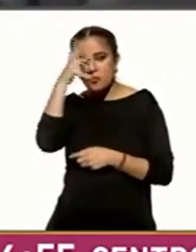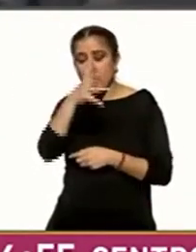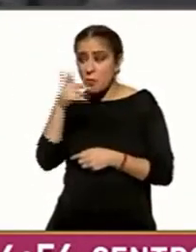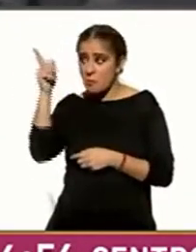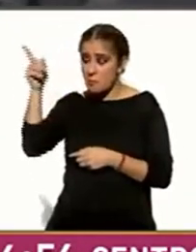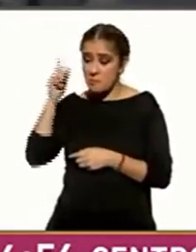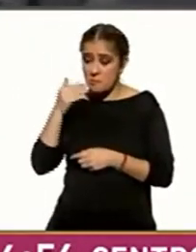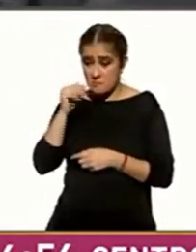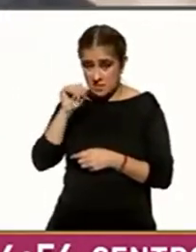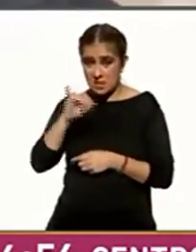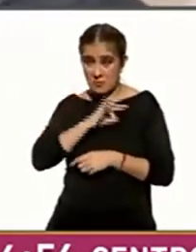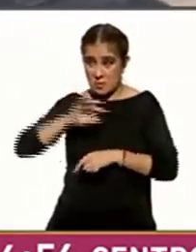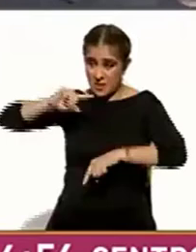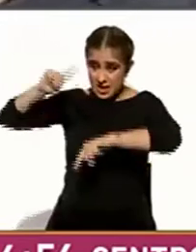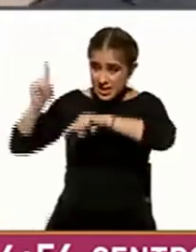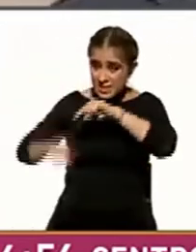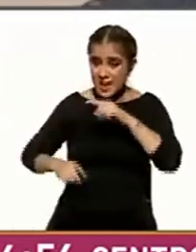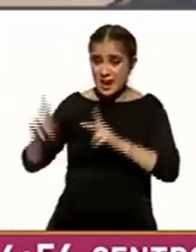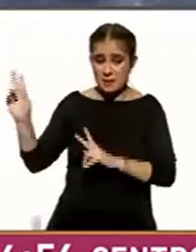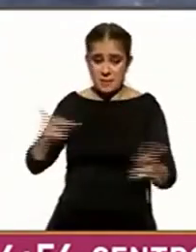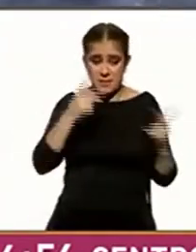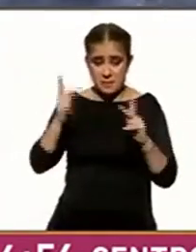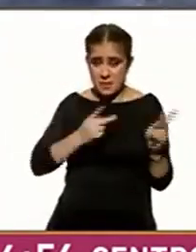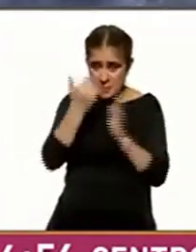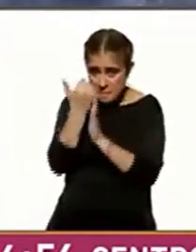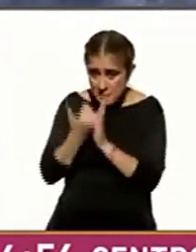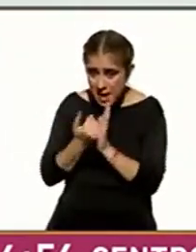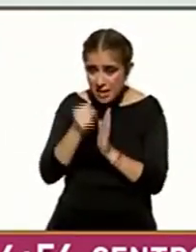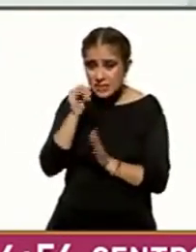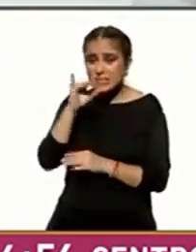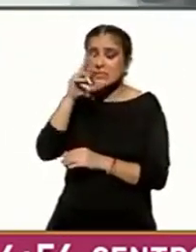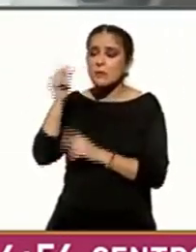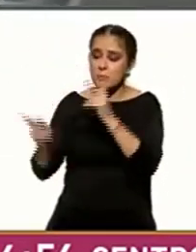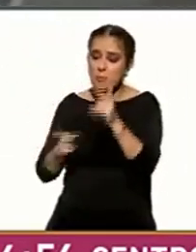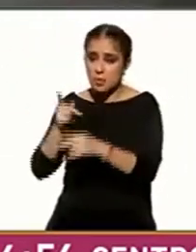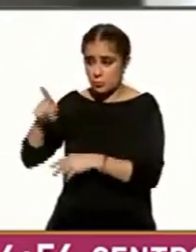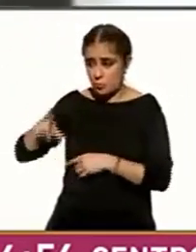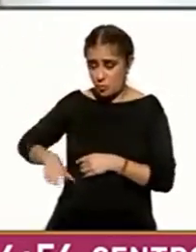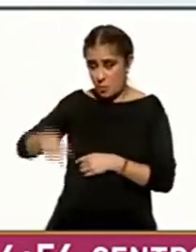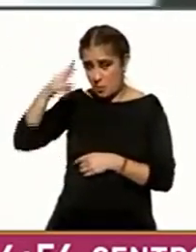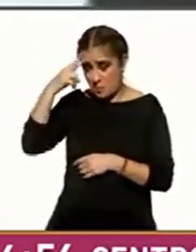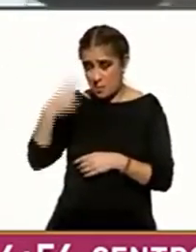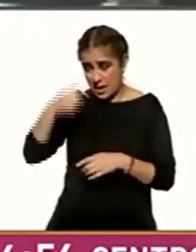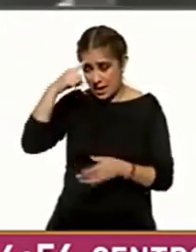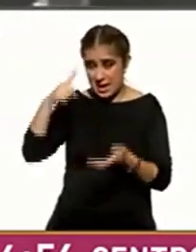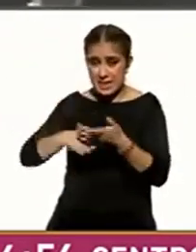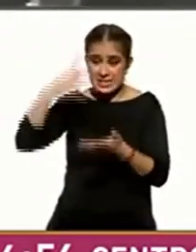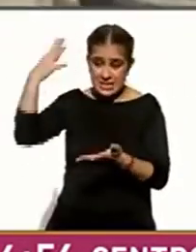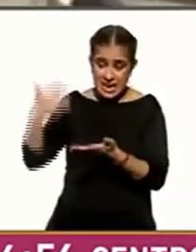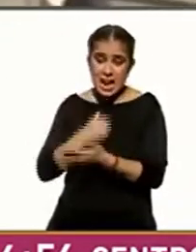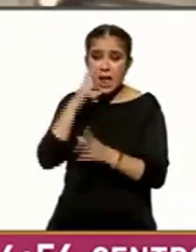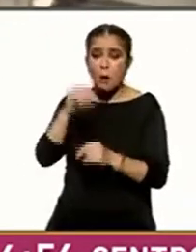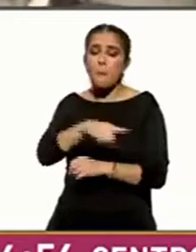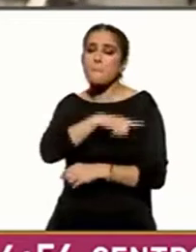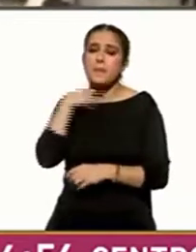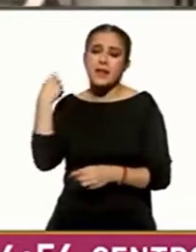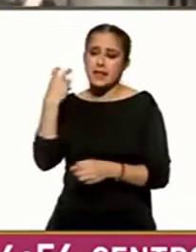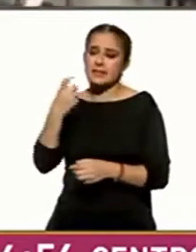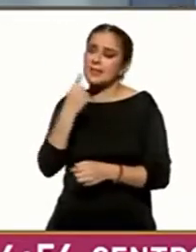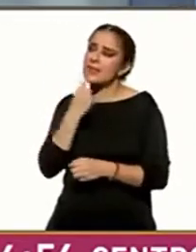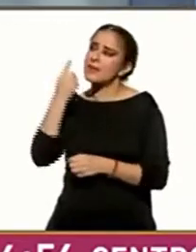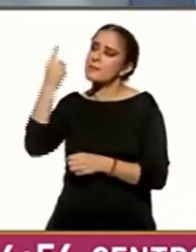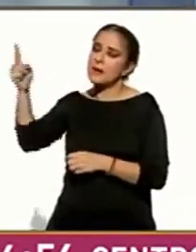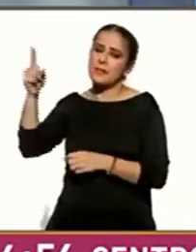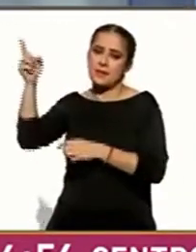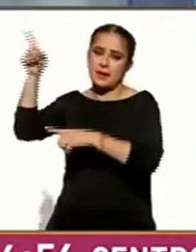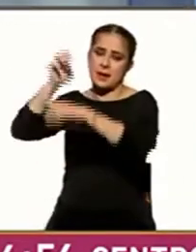de posibilidades, si puede fructificar o no. ¿Usted cree que el gobierno de México ganará o perderá esta demanda que presentó contra las empresas